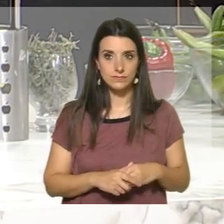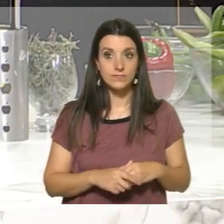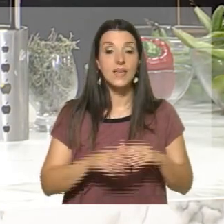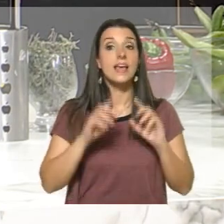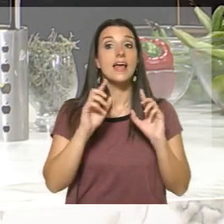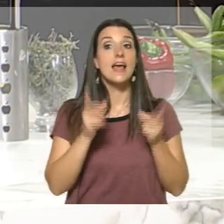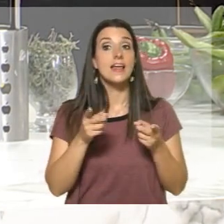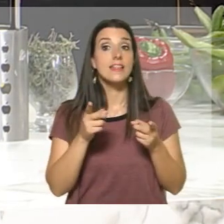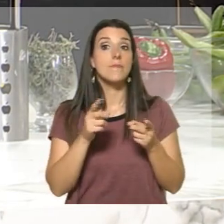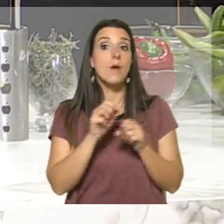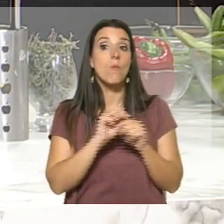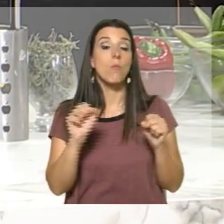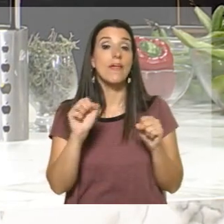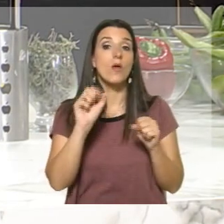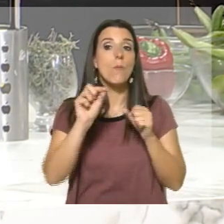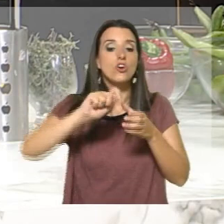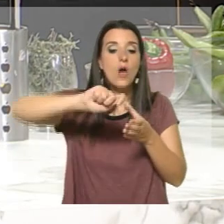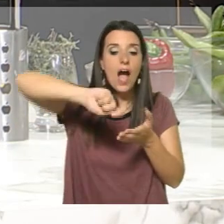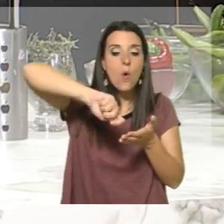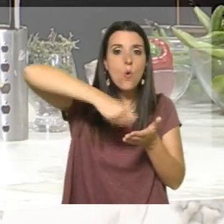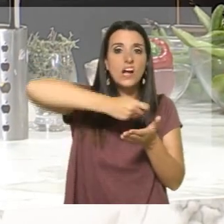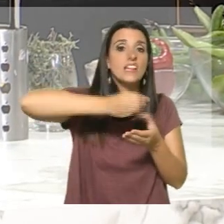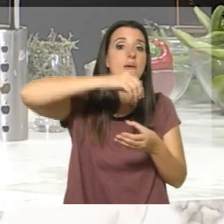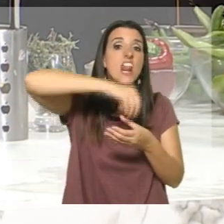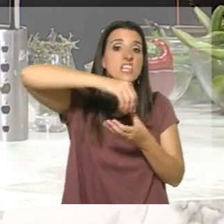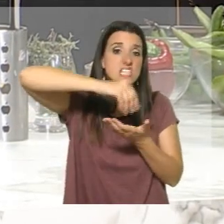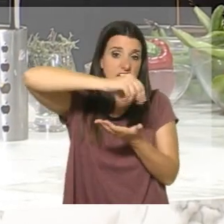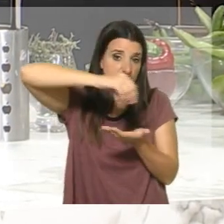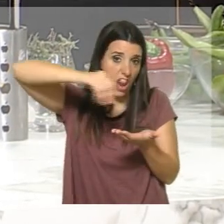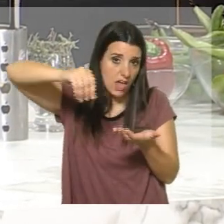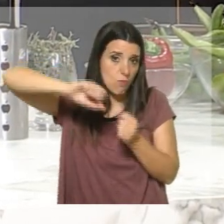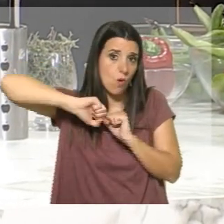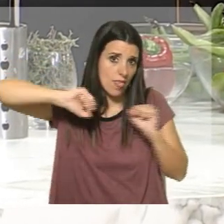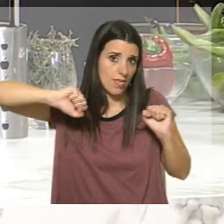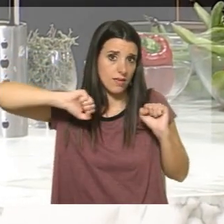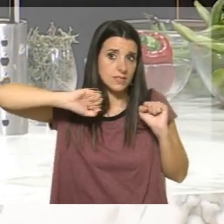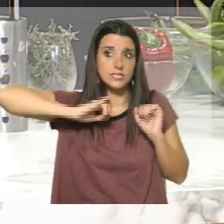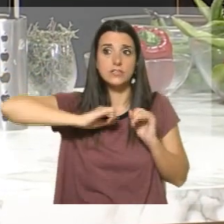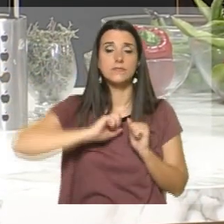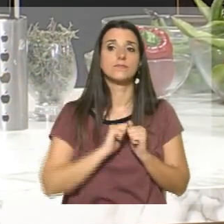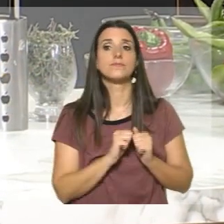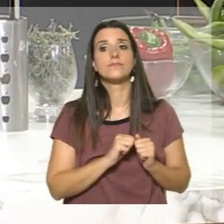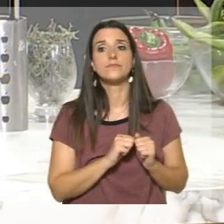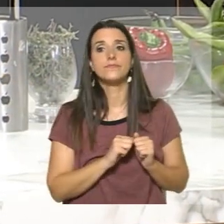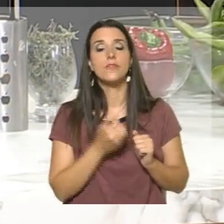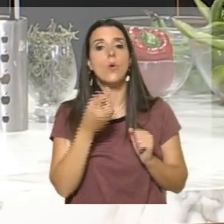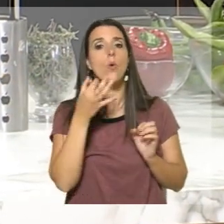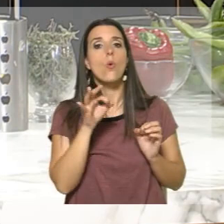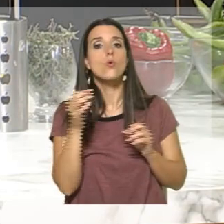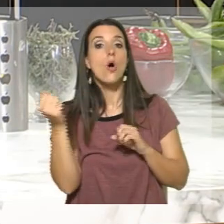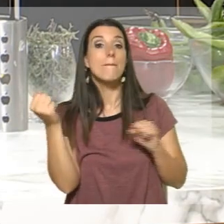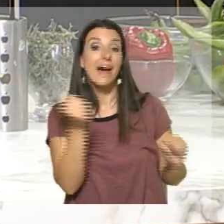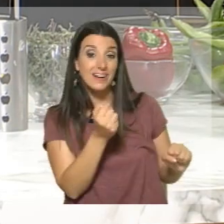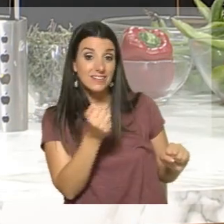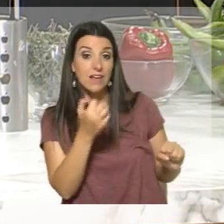También puedes agujerarlo un poquito y hacer la calabaza rellena. También, mira, claro. Me encanta. La mandás a la parrilla,